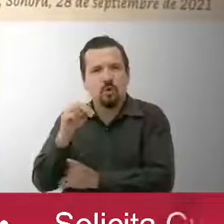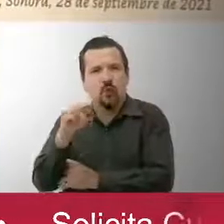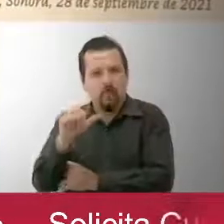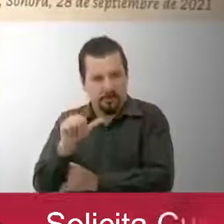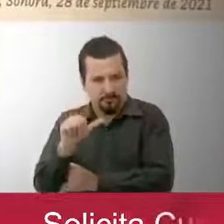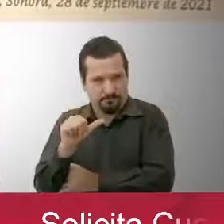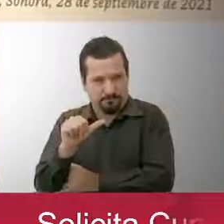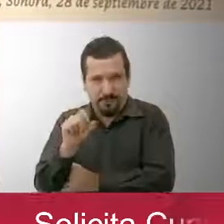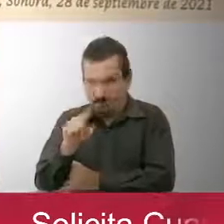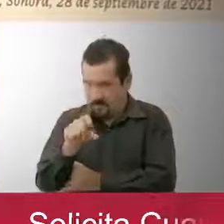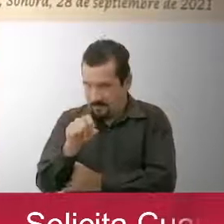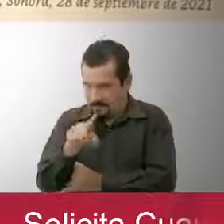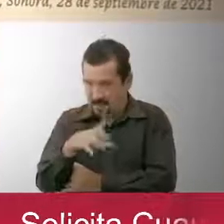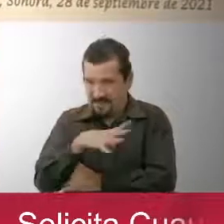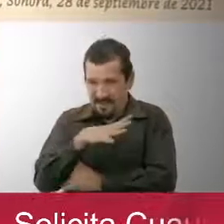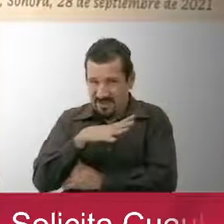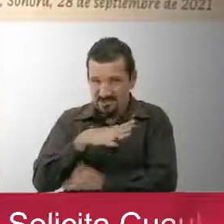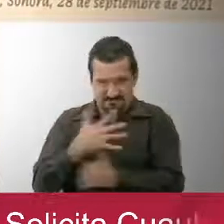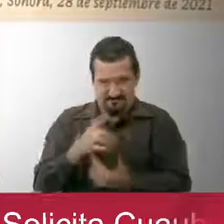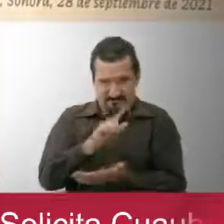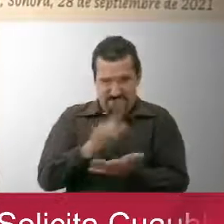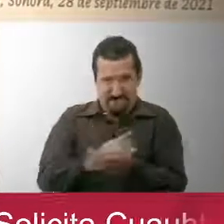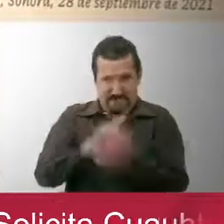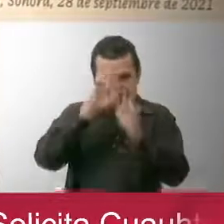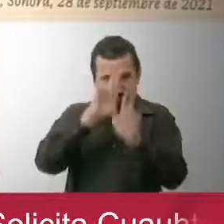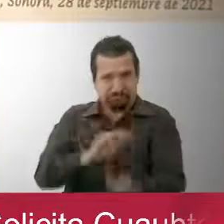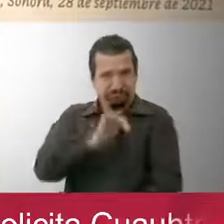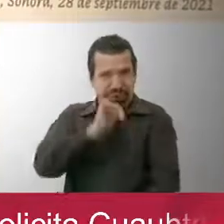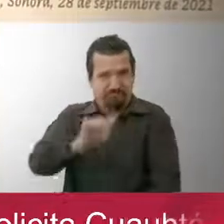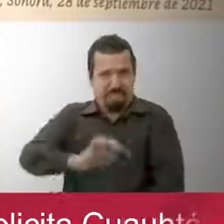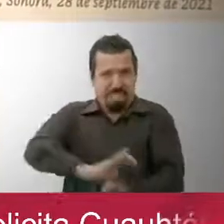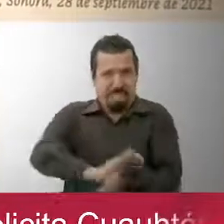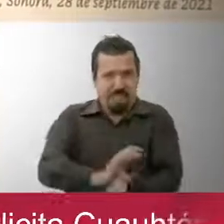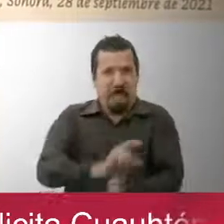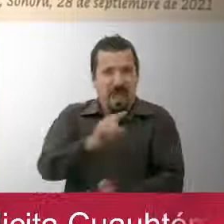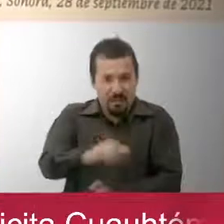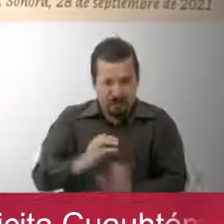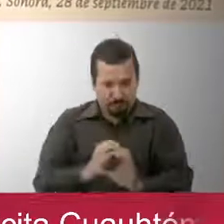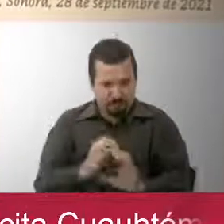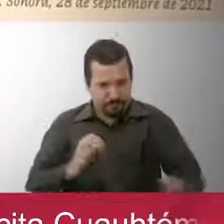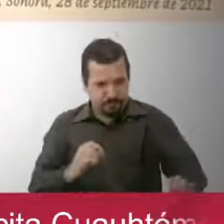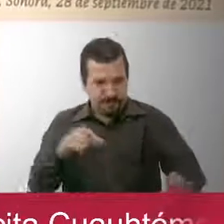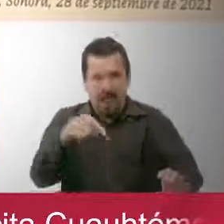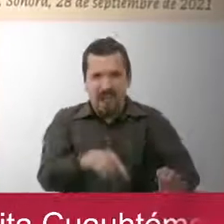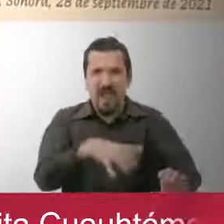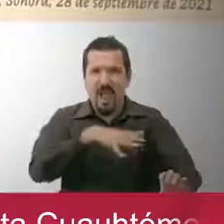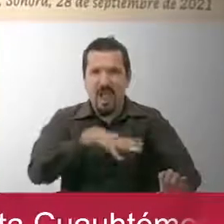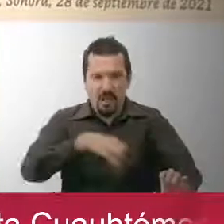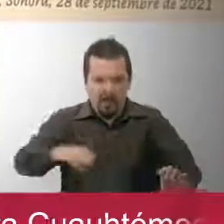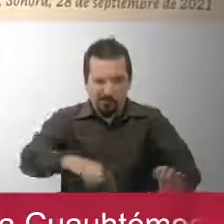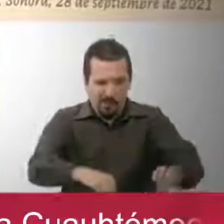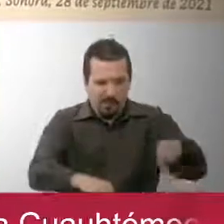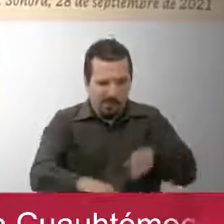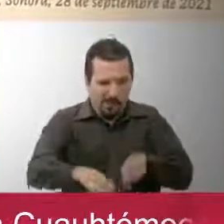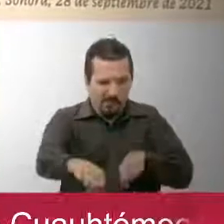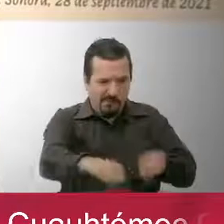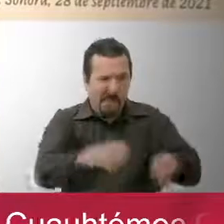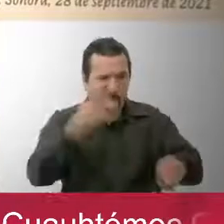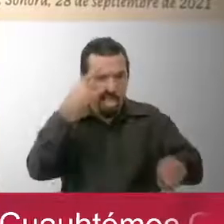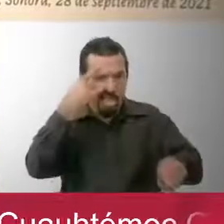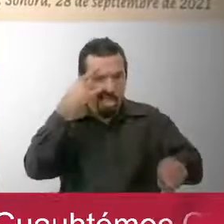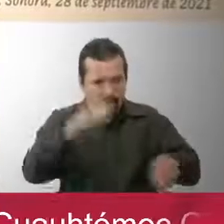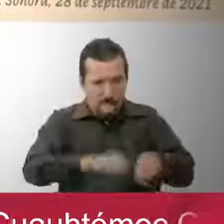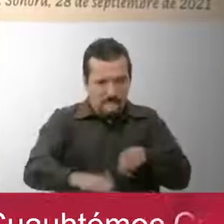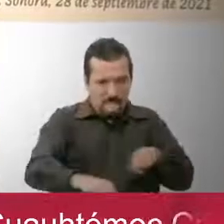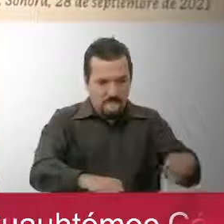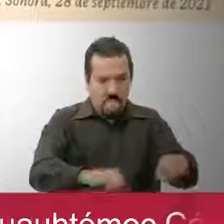como como nuevas violaciones a la ley en este acueducto se han instalado tomas clandestinas por lo